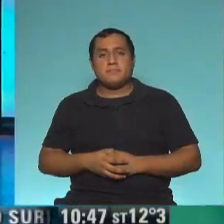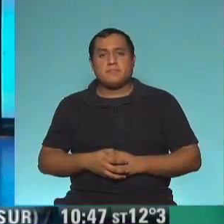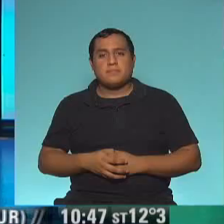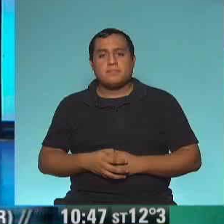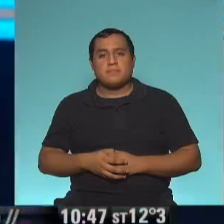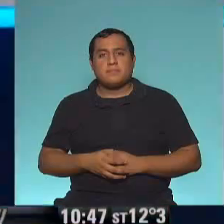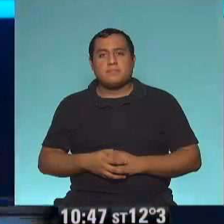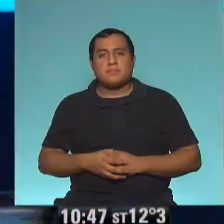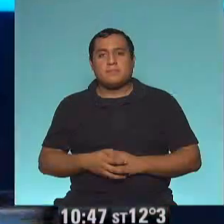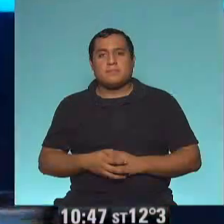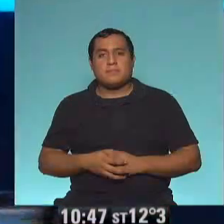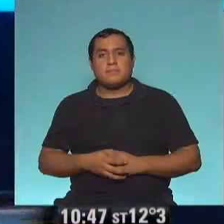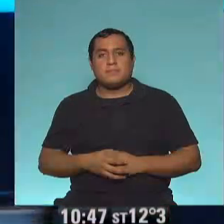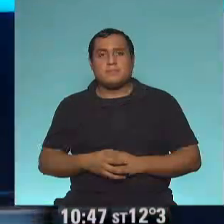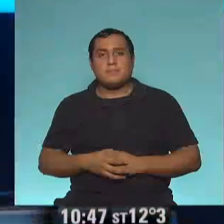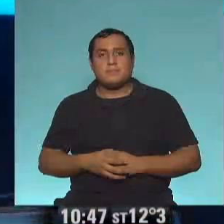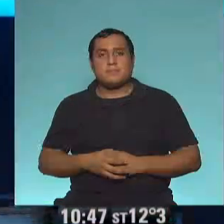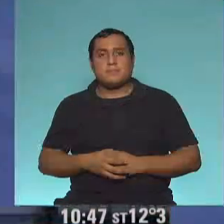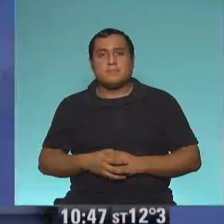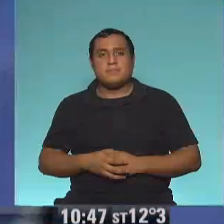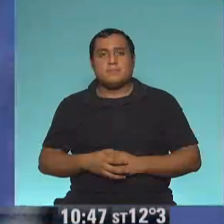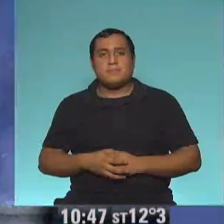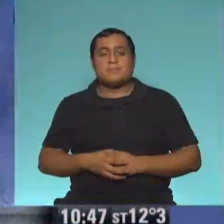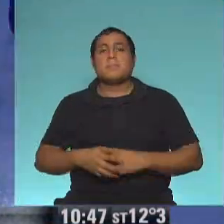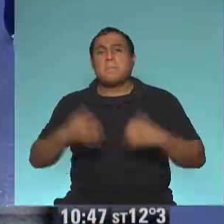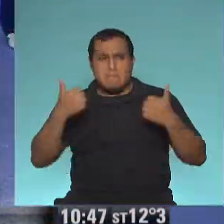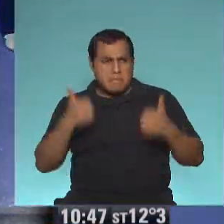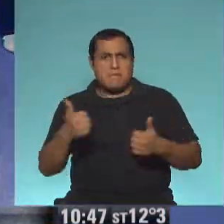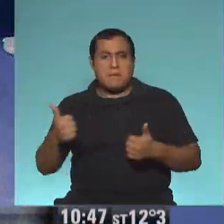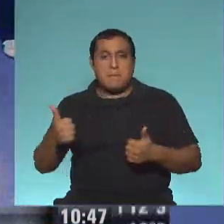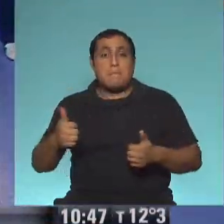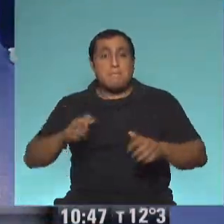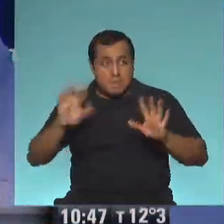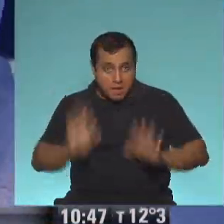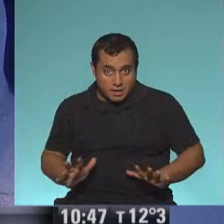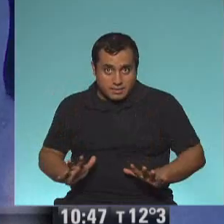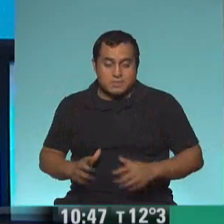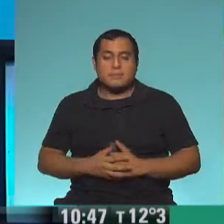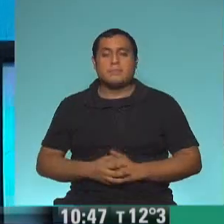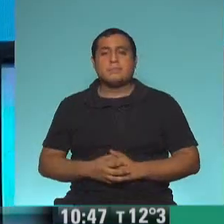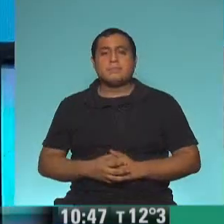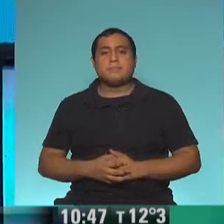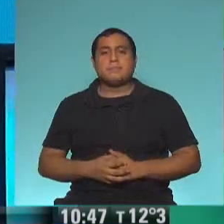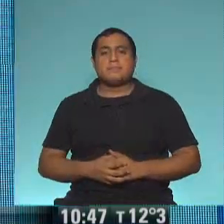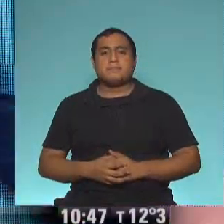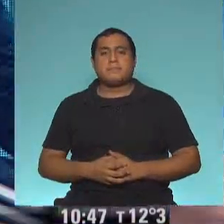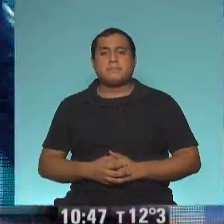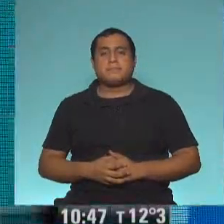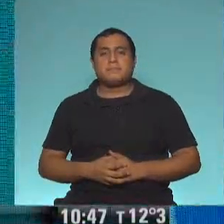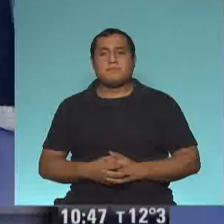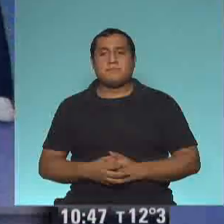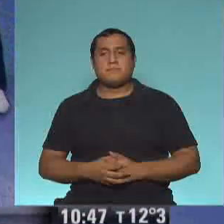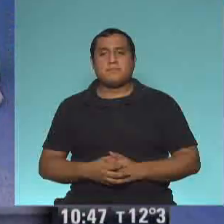la ensalada que está de moda, que está de moda. ¡Preparen! ¡Preparen! ¿Qué hay?